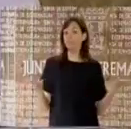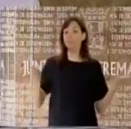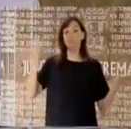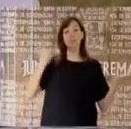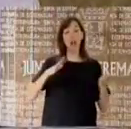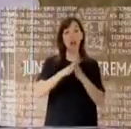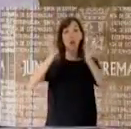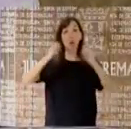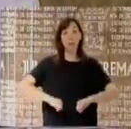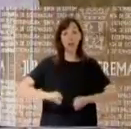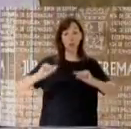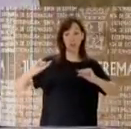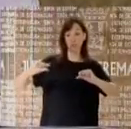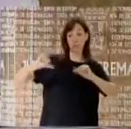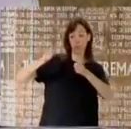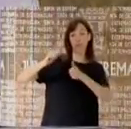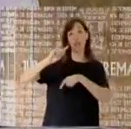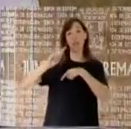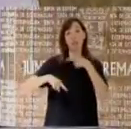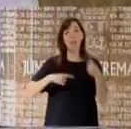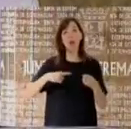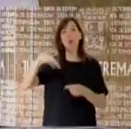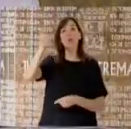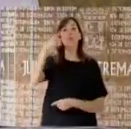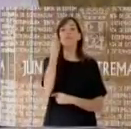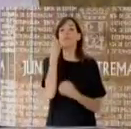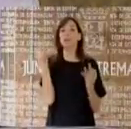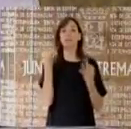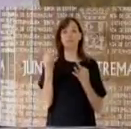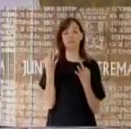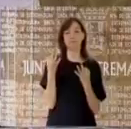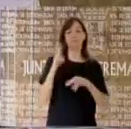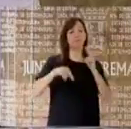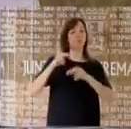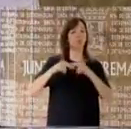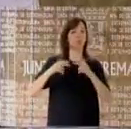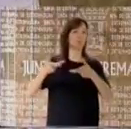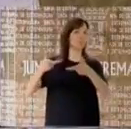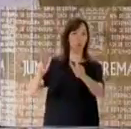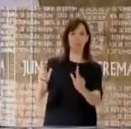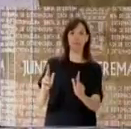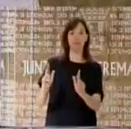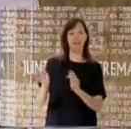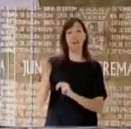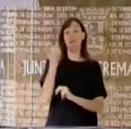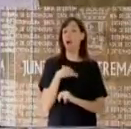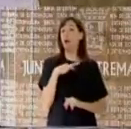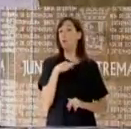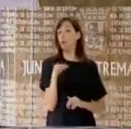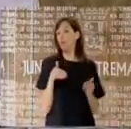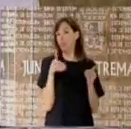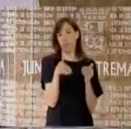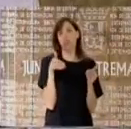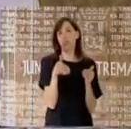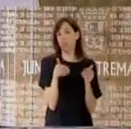del convenio con el Ayuntamiento, lo único que quedaría es licitar las obras y estaremos en disposición de hacerlo